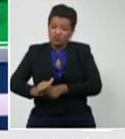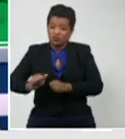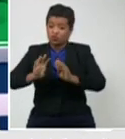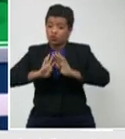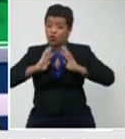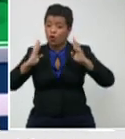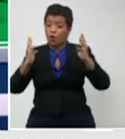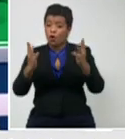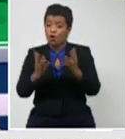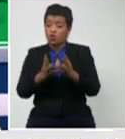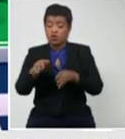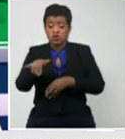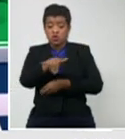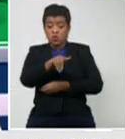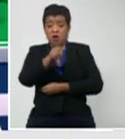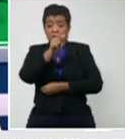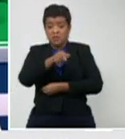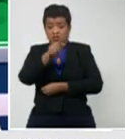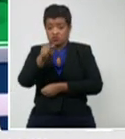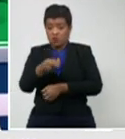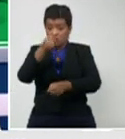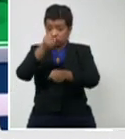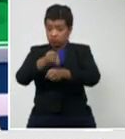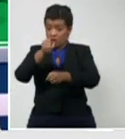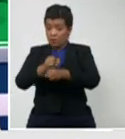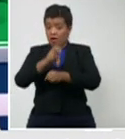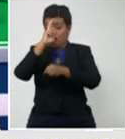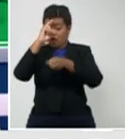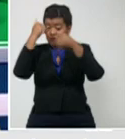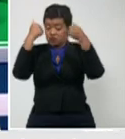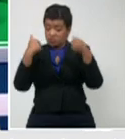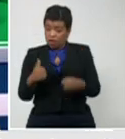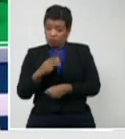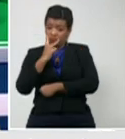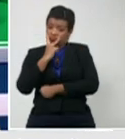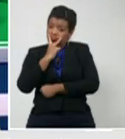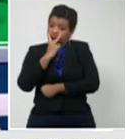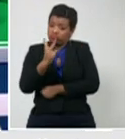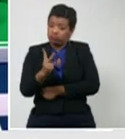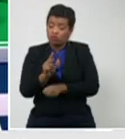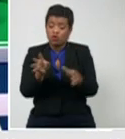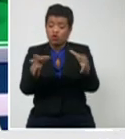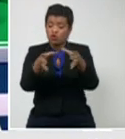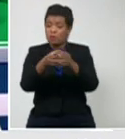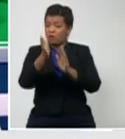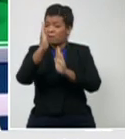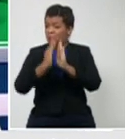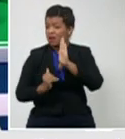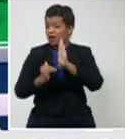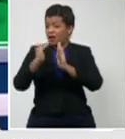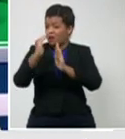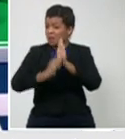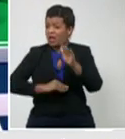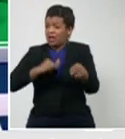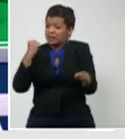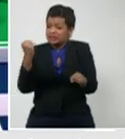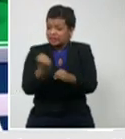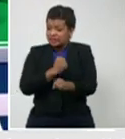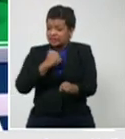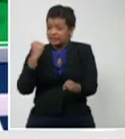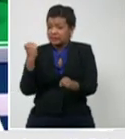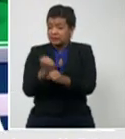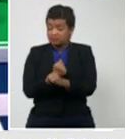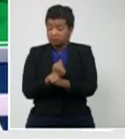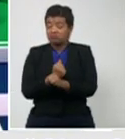esfuerzo del personal de salud. Aquí hay colectivos que llevan meses y meses trabajando intensamente, con